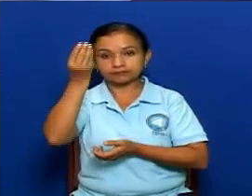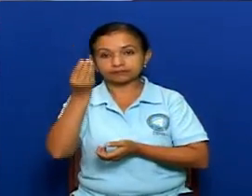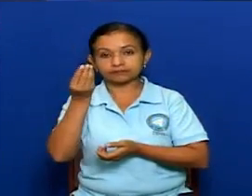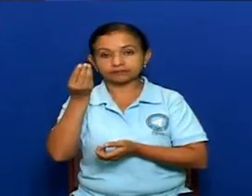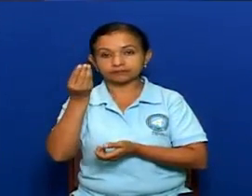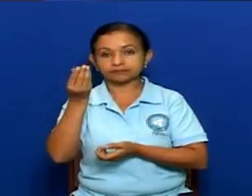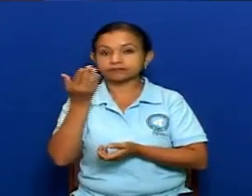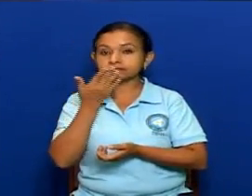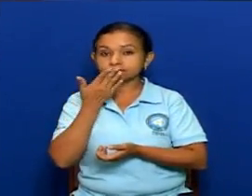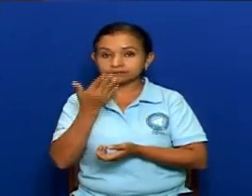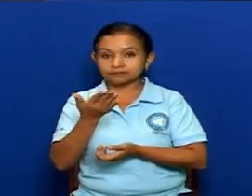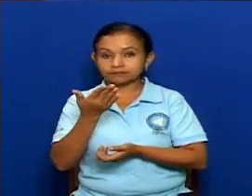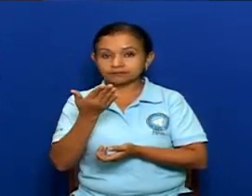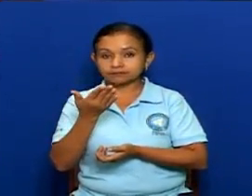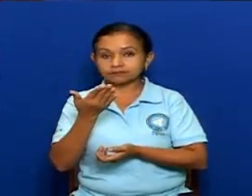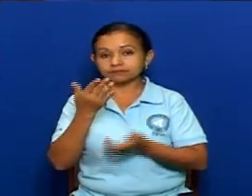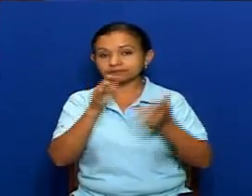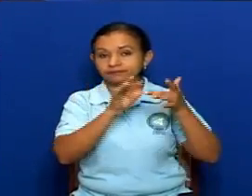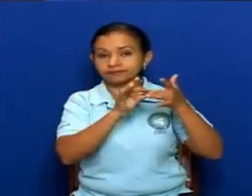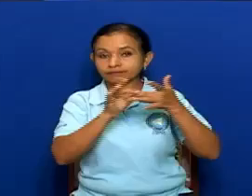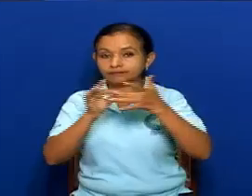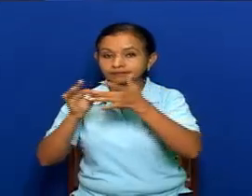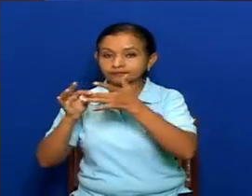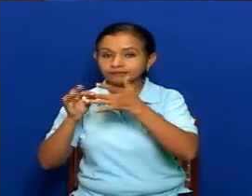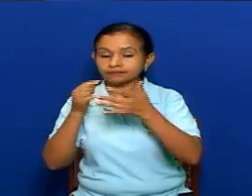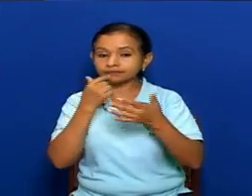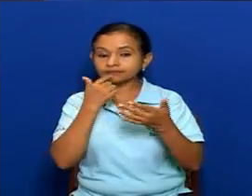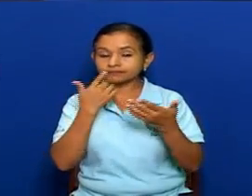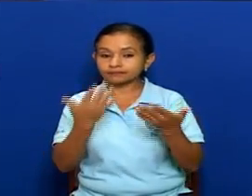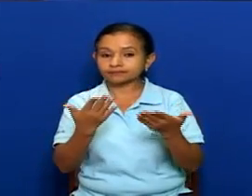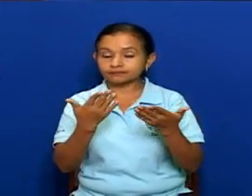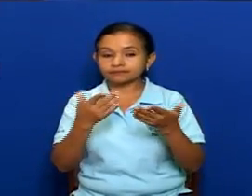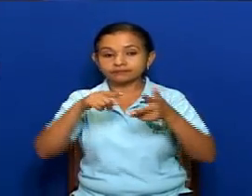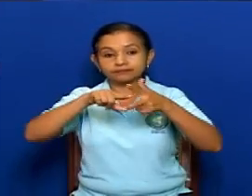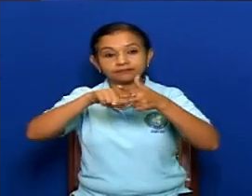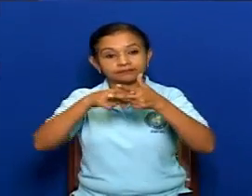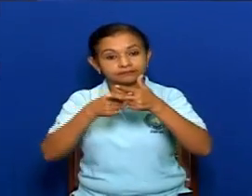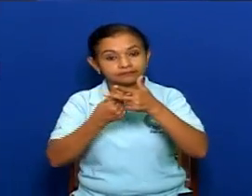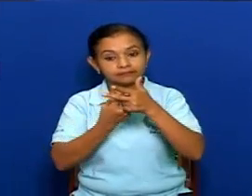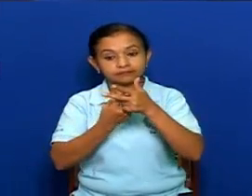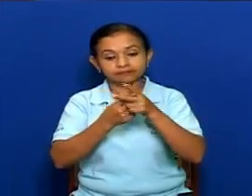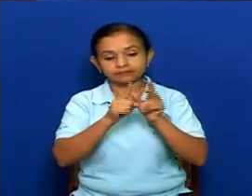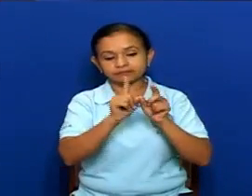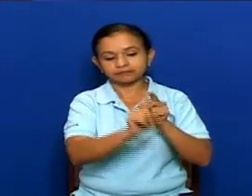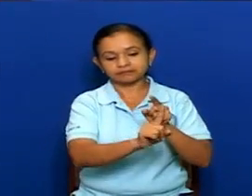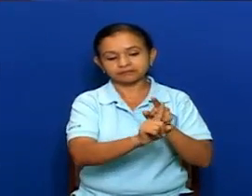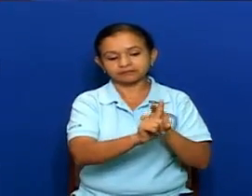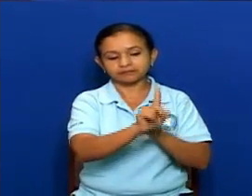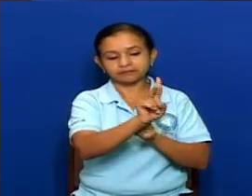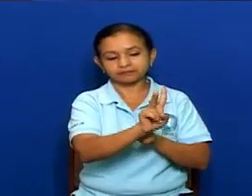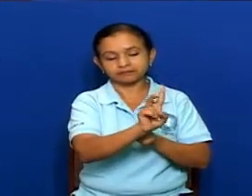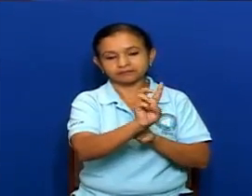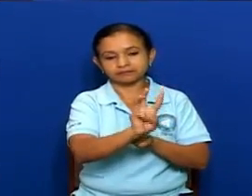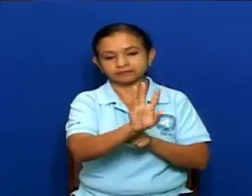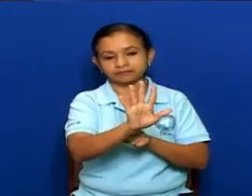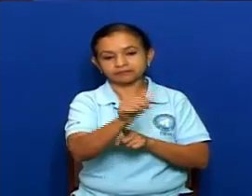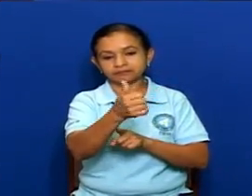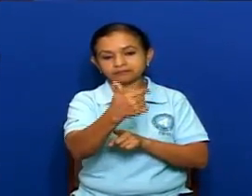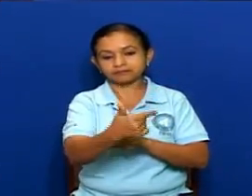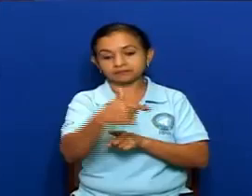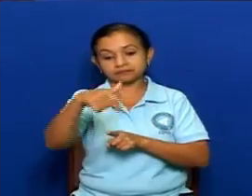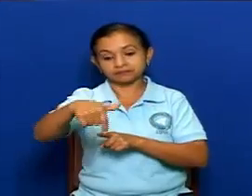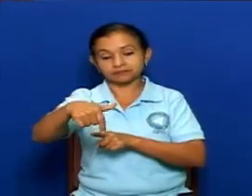mucha emotividad y especial, debido a que los que iniciaron en primaria en 2013 hoy se están